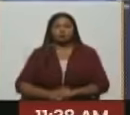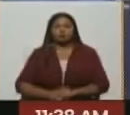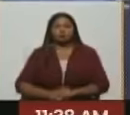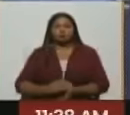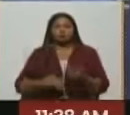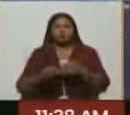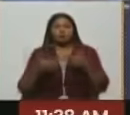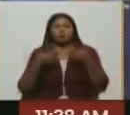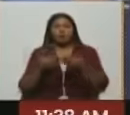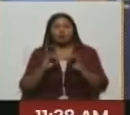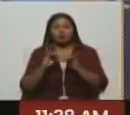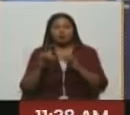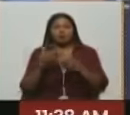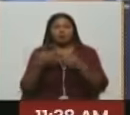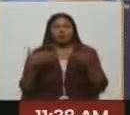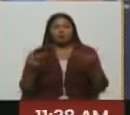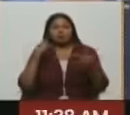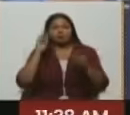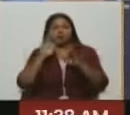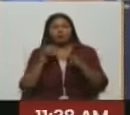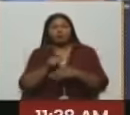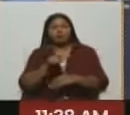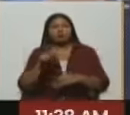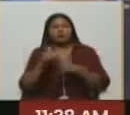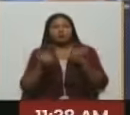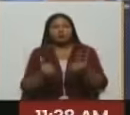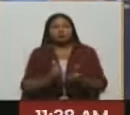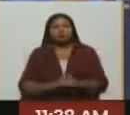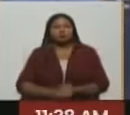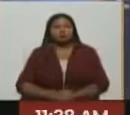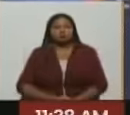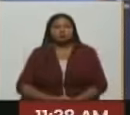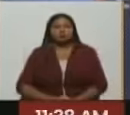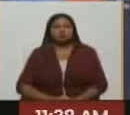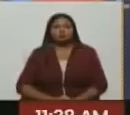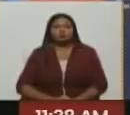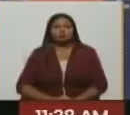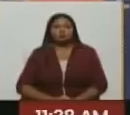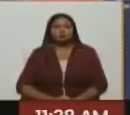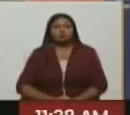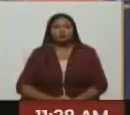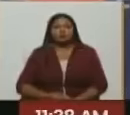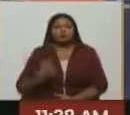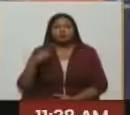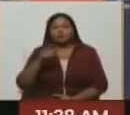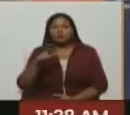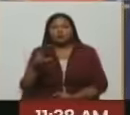dan a lo que dice gente por allá en Washington o en Miami.